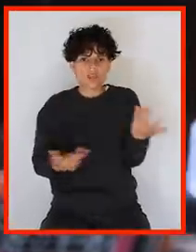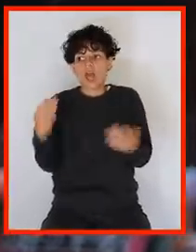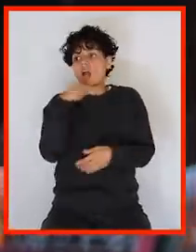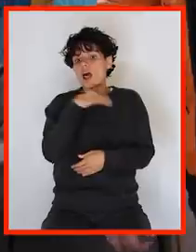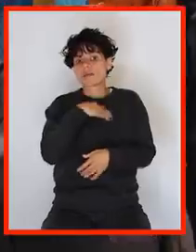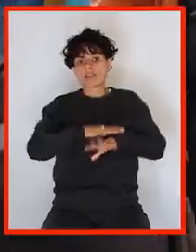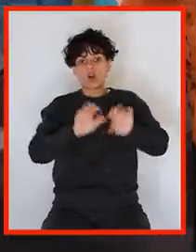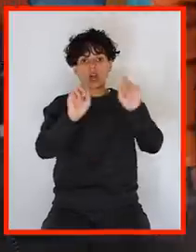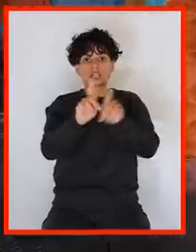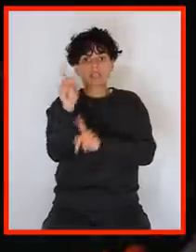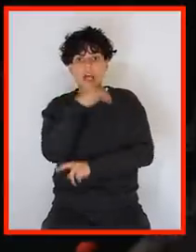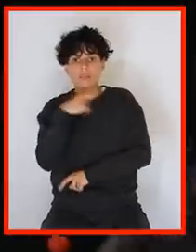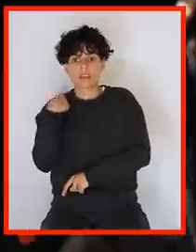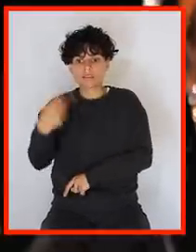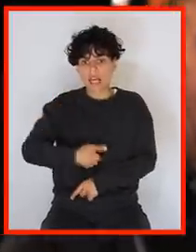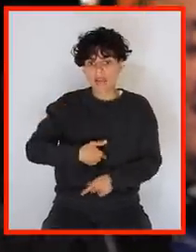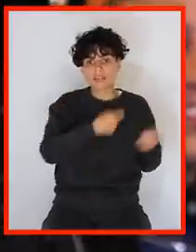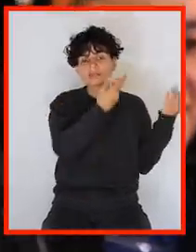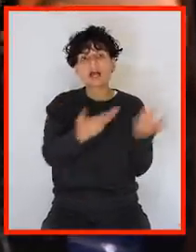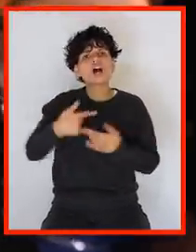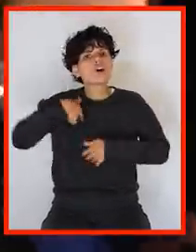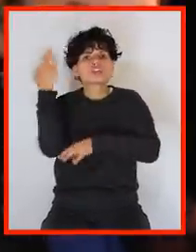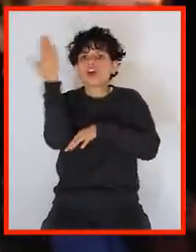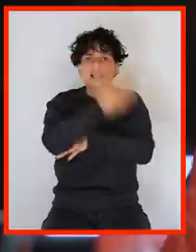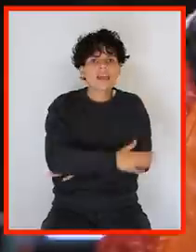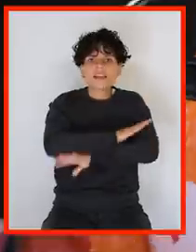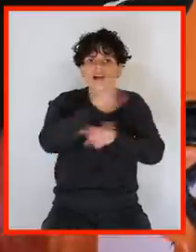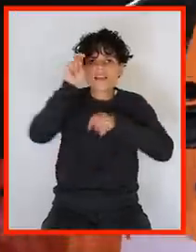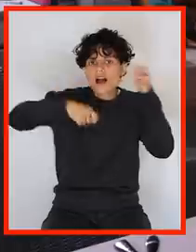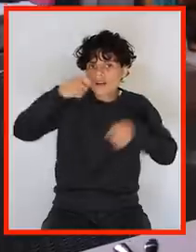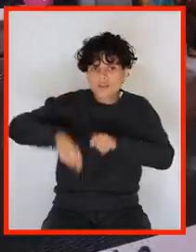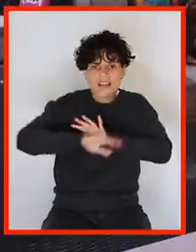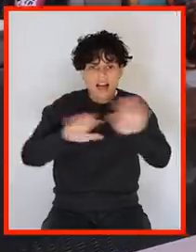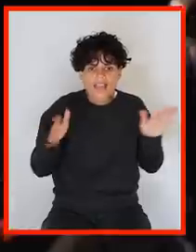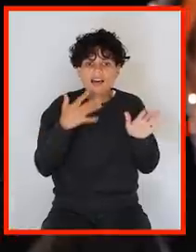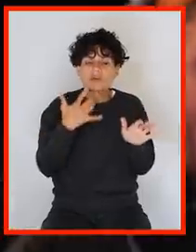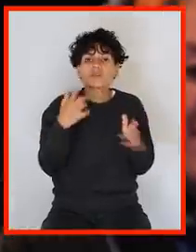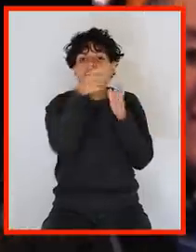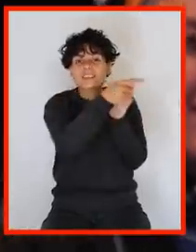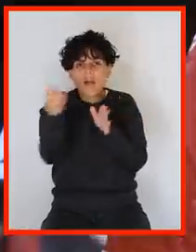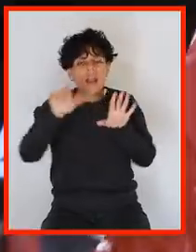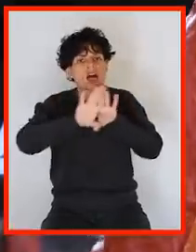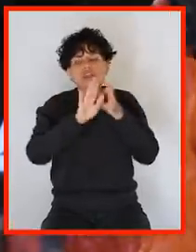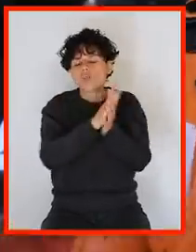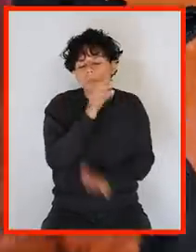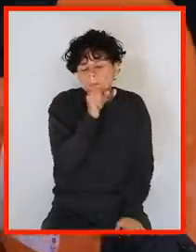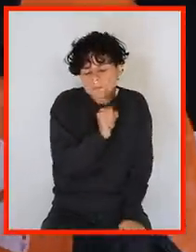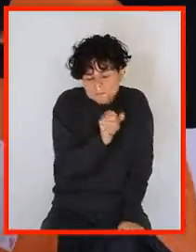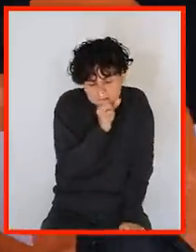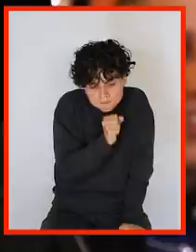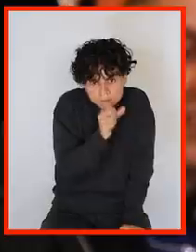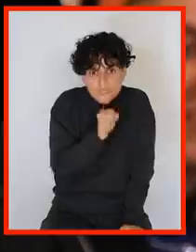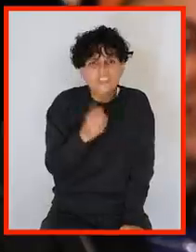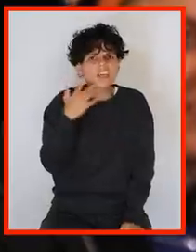ansioso, ¿ah? Oye, este, el hombre rápido, ¿ah? Oye, el hombre es que rápido. Es que no comió en todo el día, dije. ¿Por qué, weón? Dijiste. No comí, en realidad no comió en toda la semana. ¿Qué dijiste que te gustaba